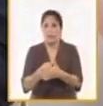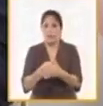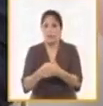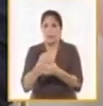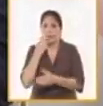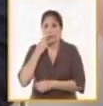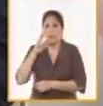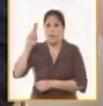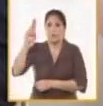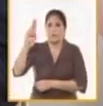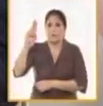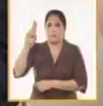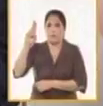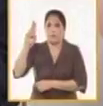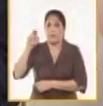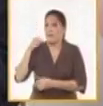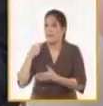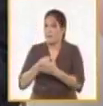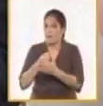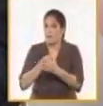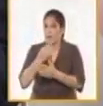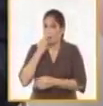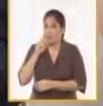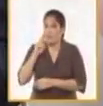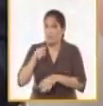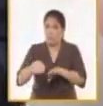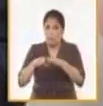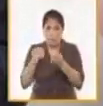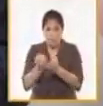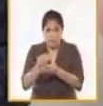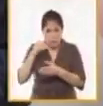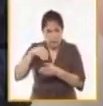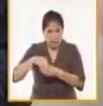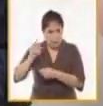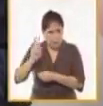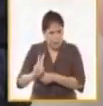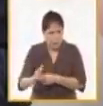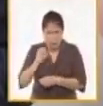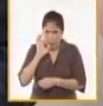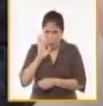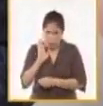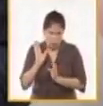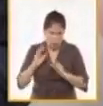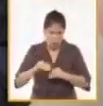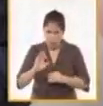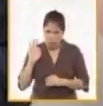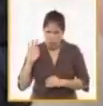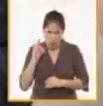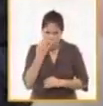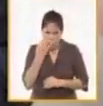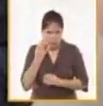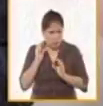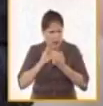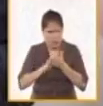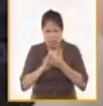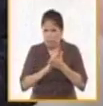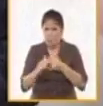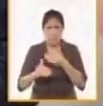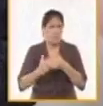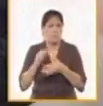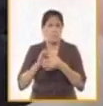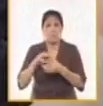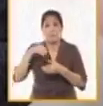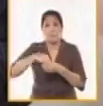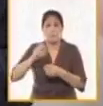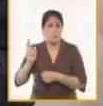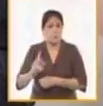fascismo y le dijimos al mundo que en Venezuela no hay cabida para el odio, no hay cabida para la violencia, no hay cabida para